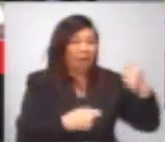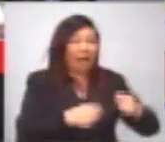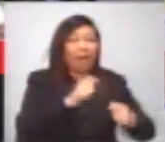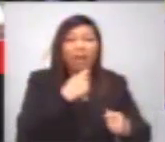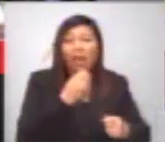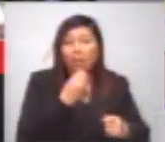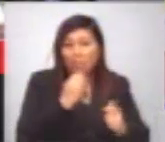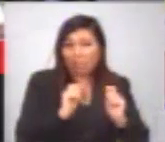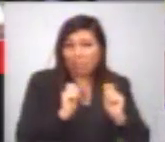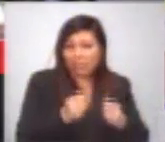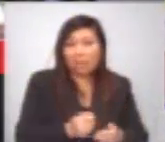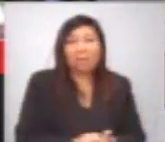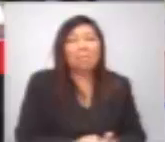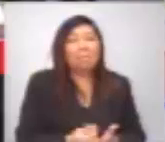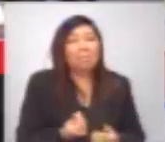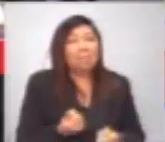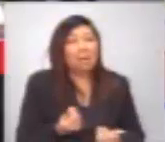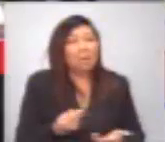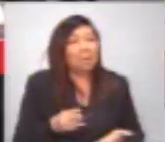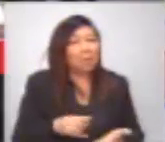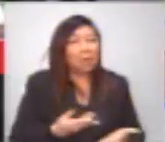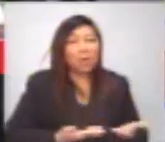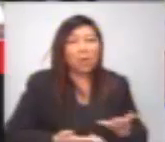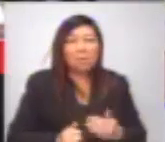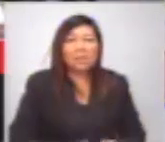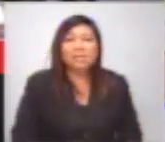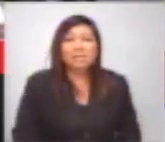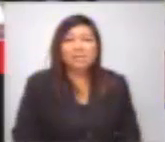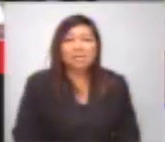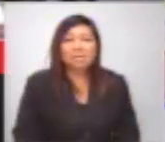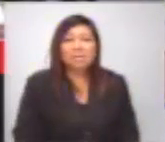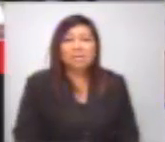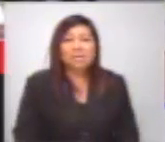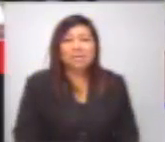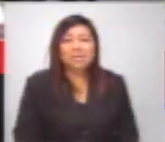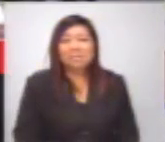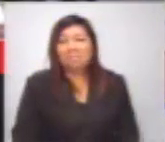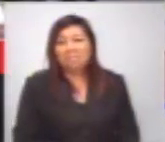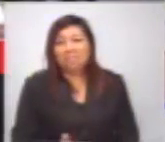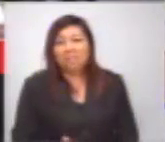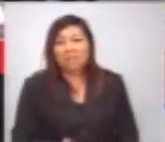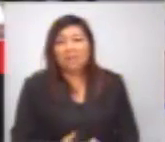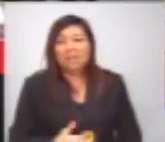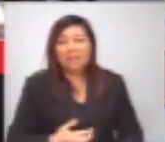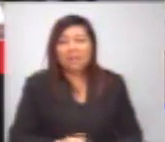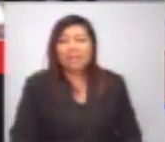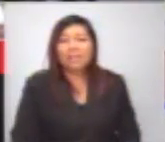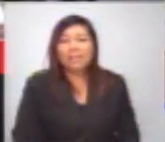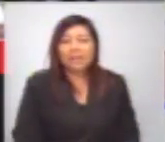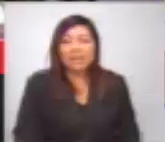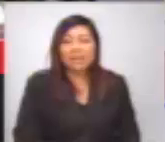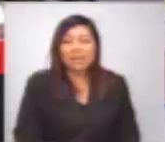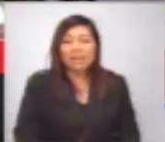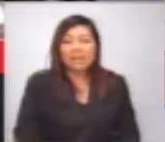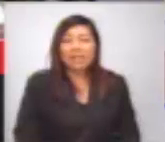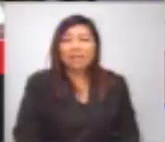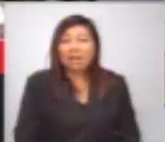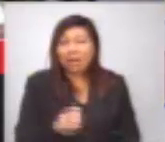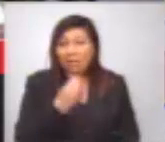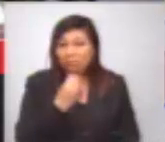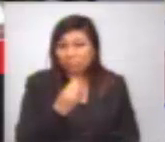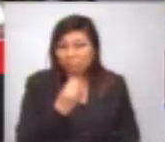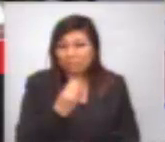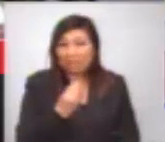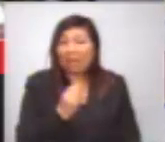alimentos cuyo valor o costo comercial está por producirse. Es decir, los